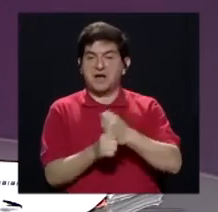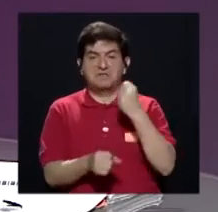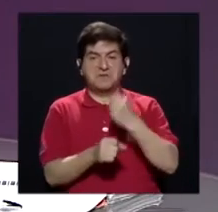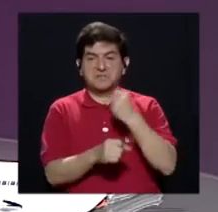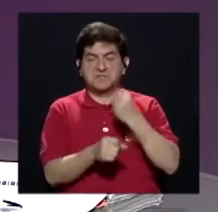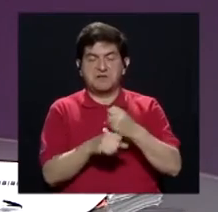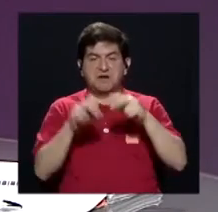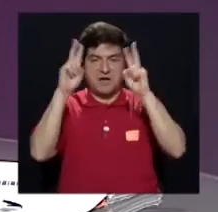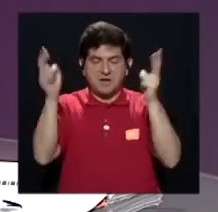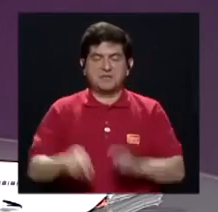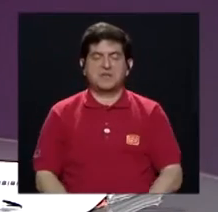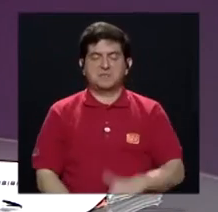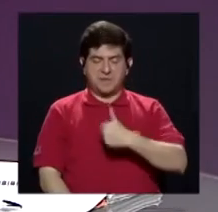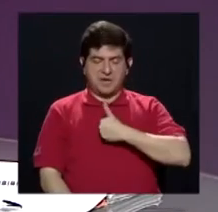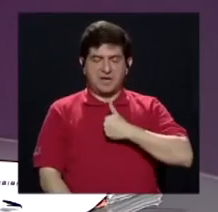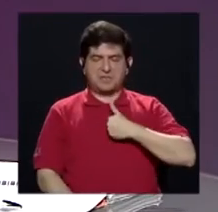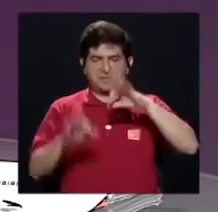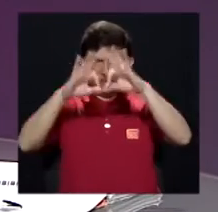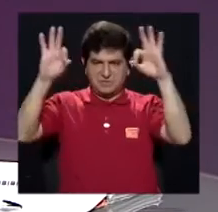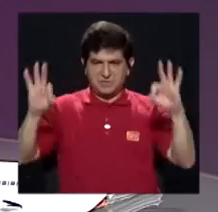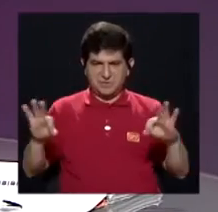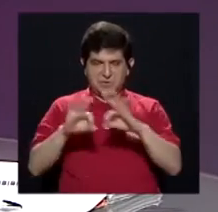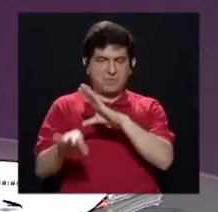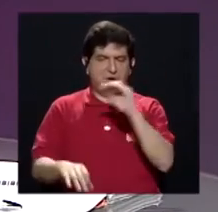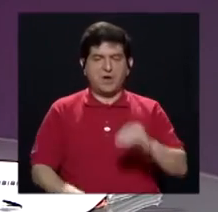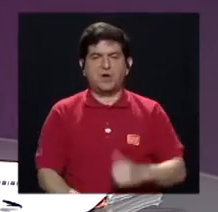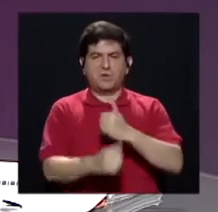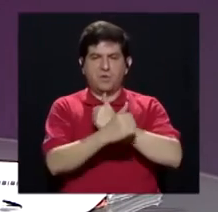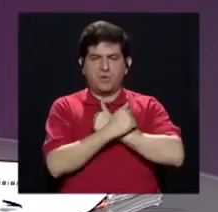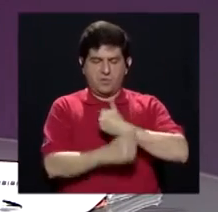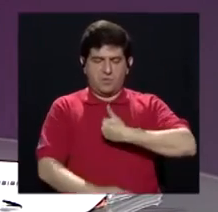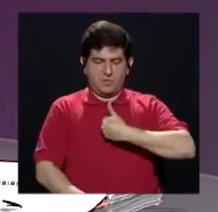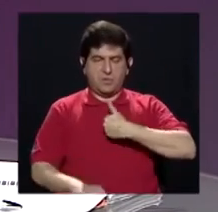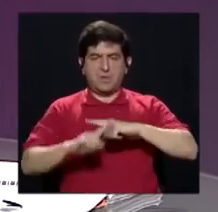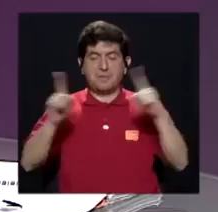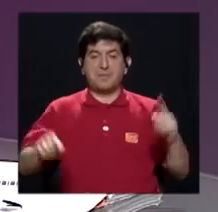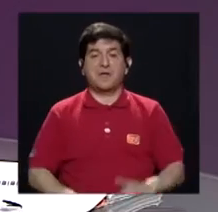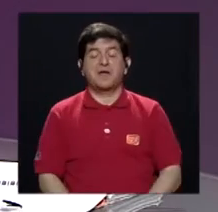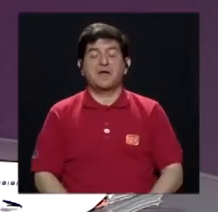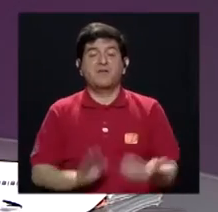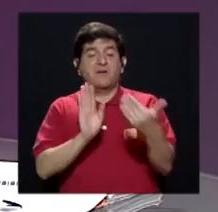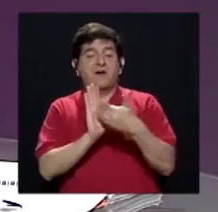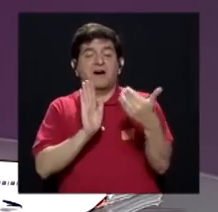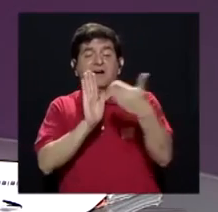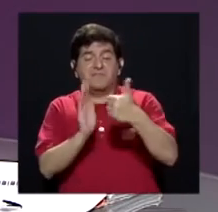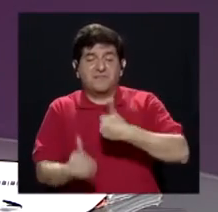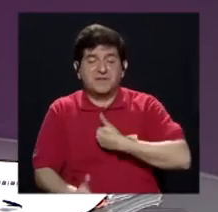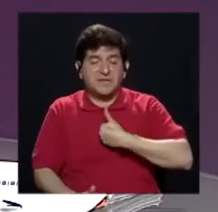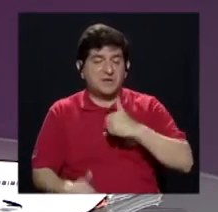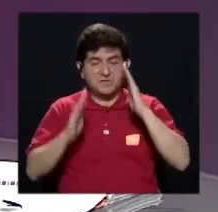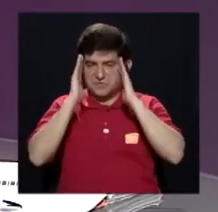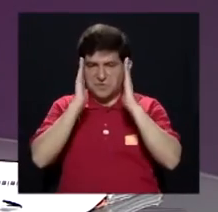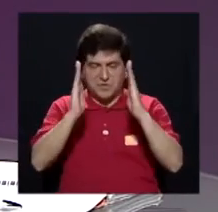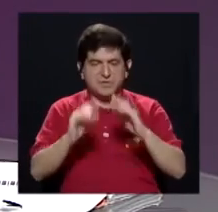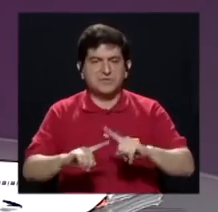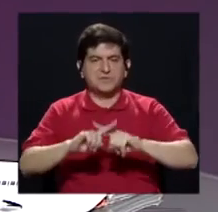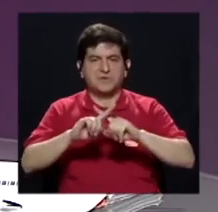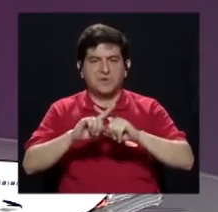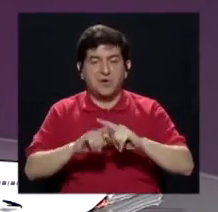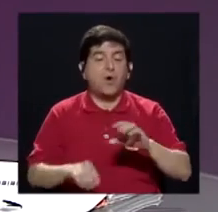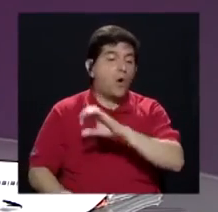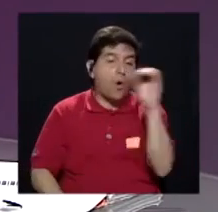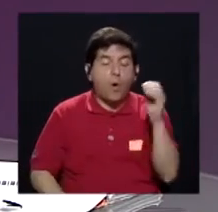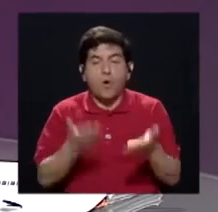mucho el tema de autoimagen, autoestima, pero muy sutilmente nos metemos un autogol o no nos damos tanta importancia o tenemos baja